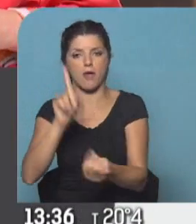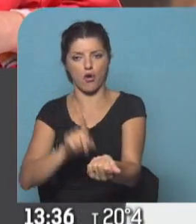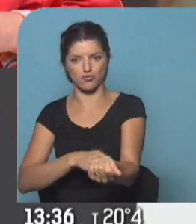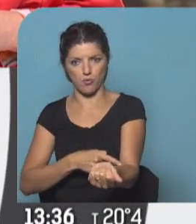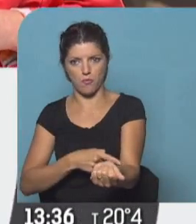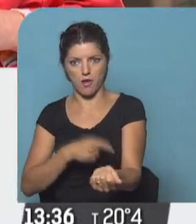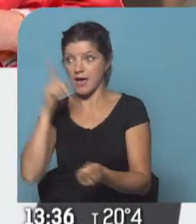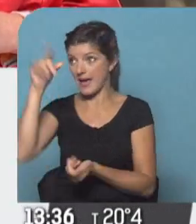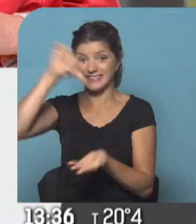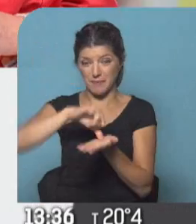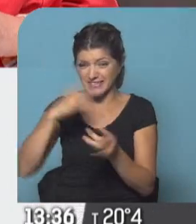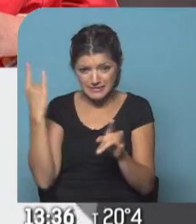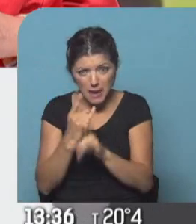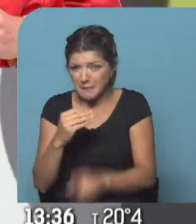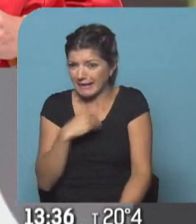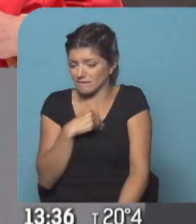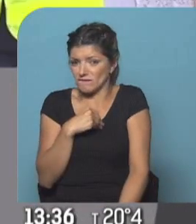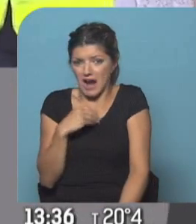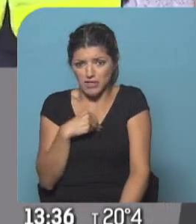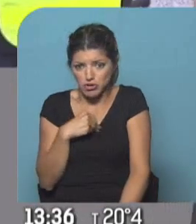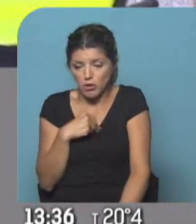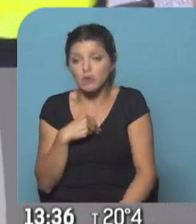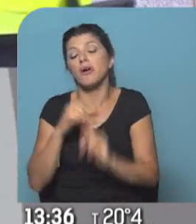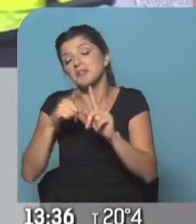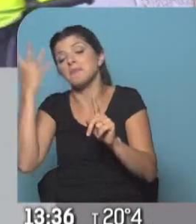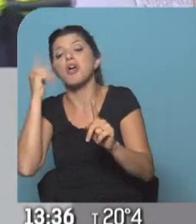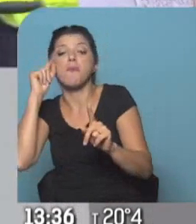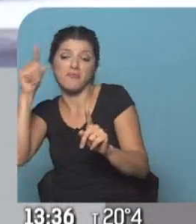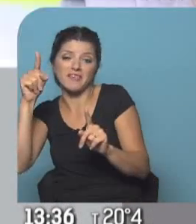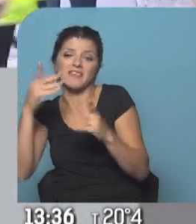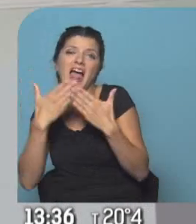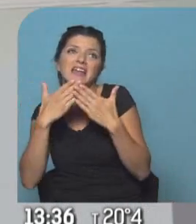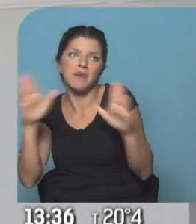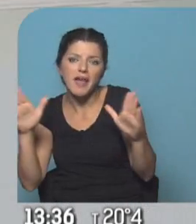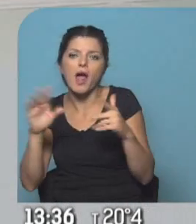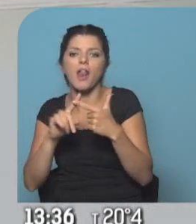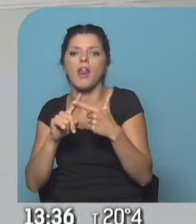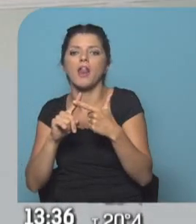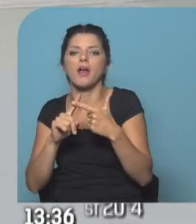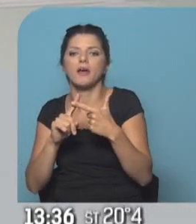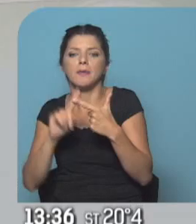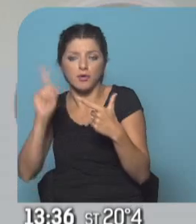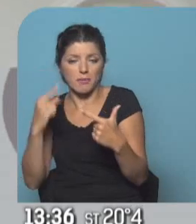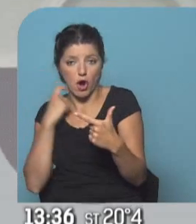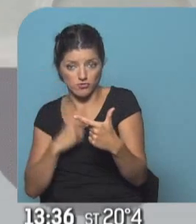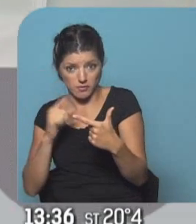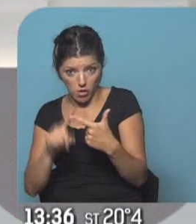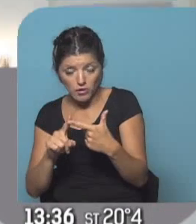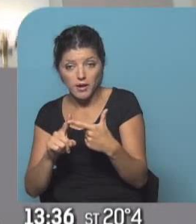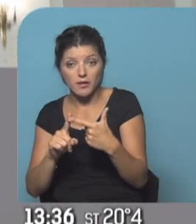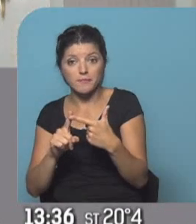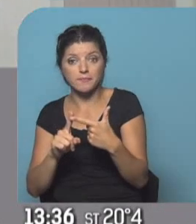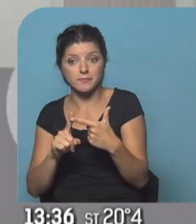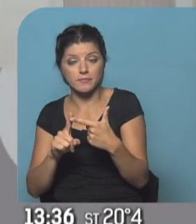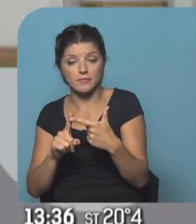ultracatólico, del mismo modo que Francia es un poco liberal y y tiene una parte muy conservadora, digamos. Vichy